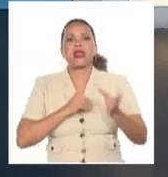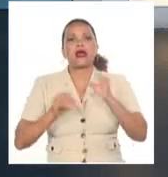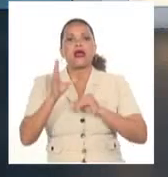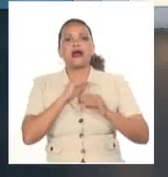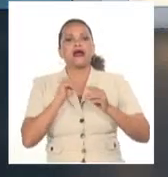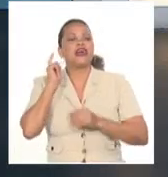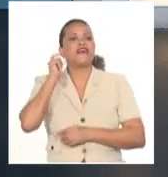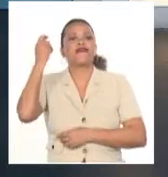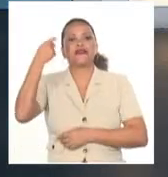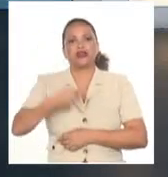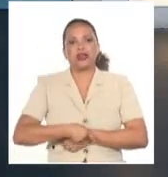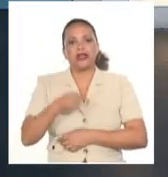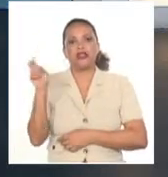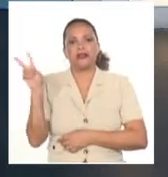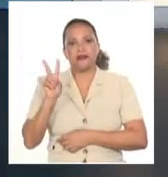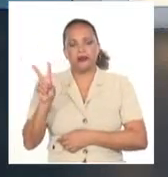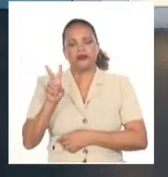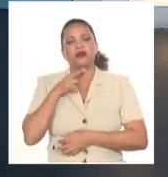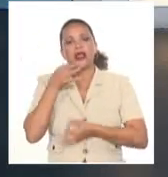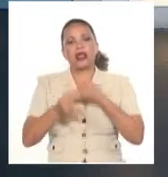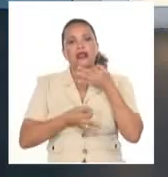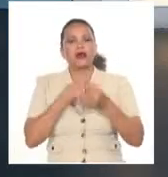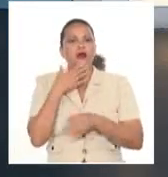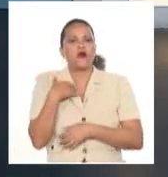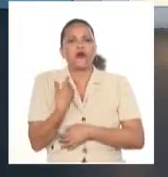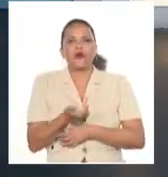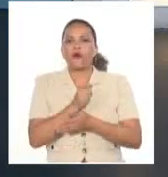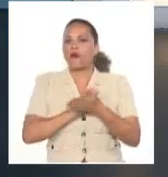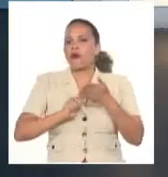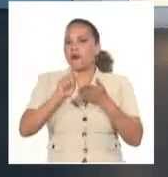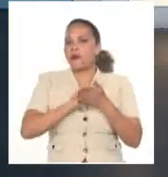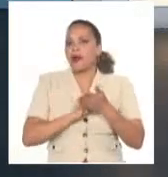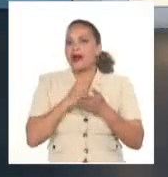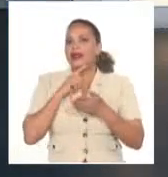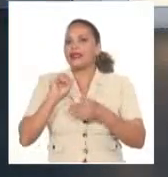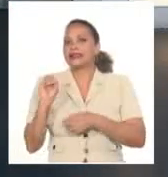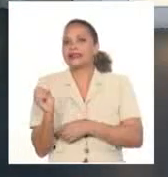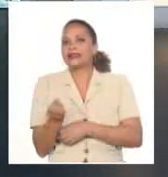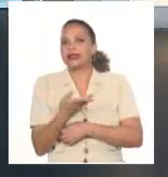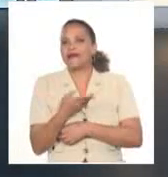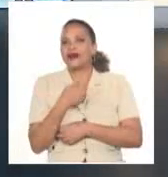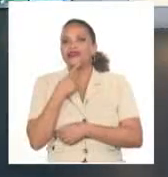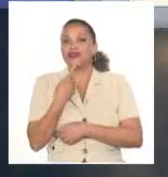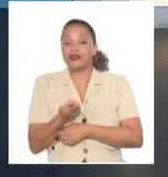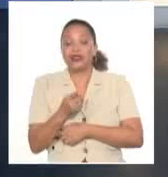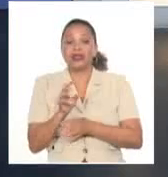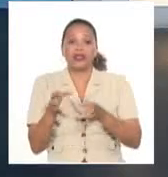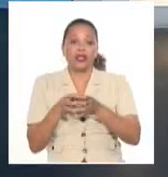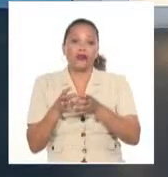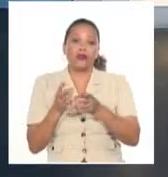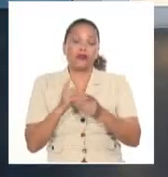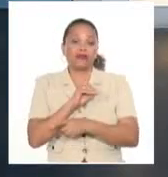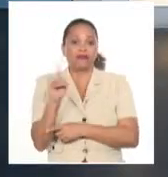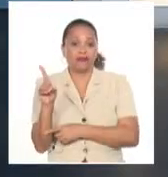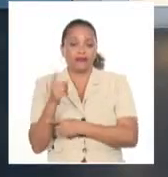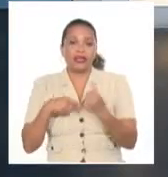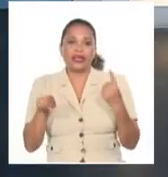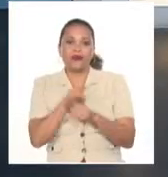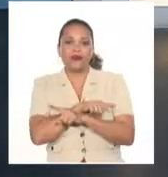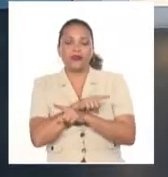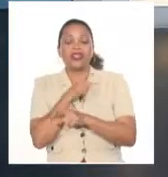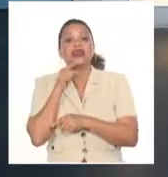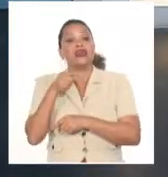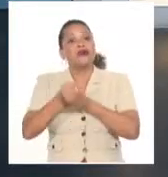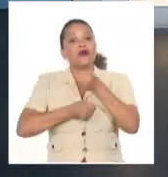de la República Bolivariana sobre los planes insurreccionales fallidos de la extrema derecha, sector que utilizó el